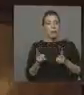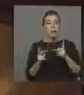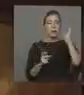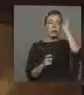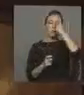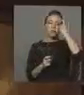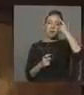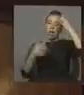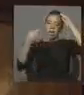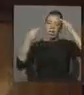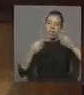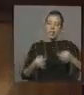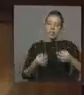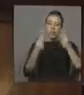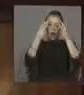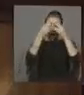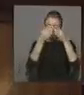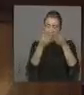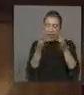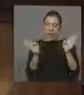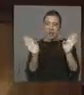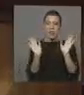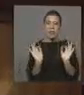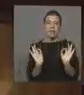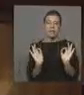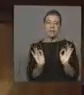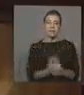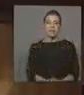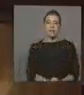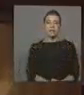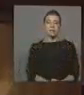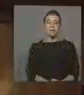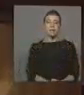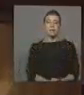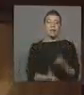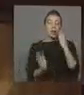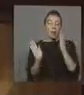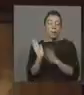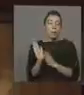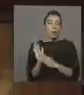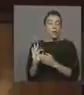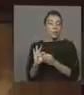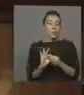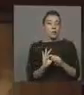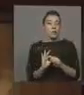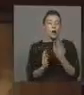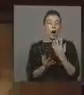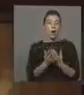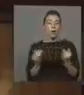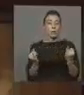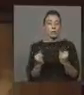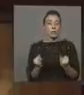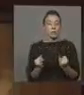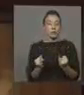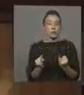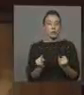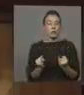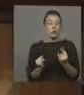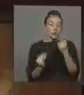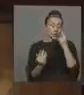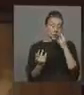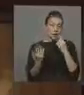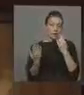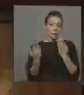una decisión libre. En relación a la contratación de las causales, se establece un procedimiento que trata de